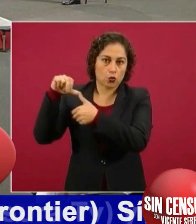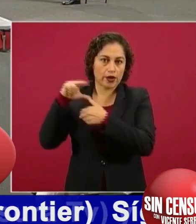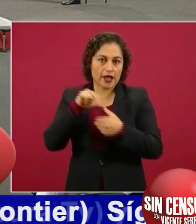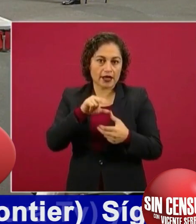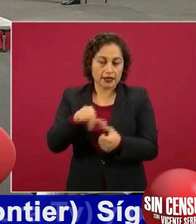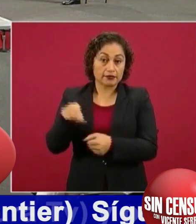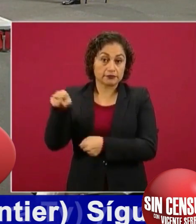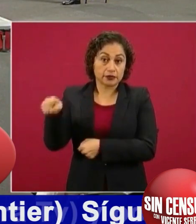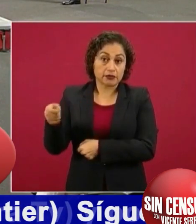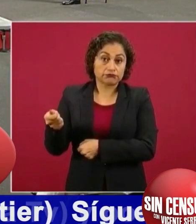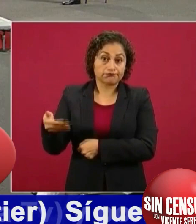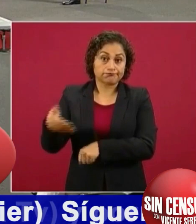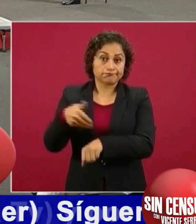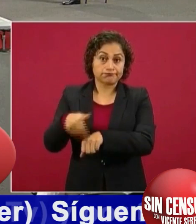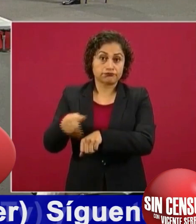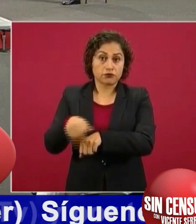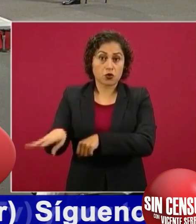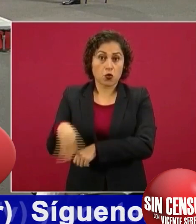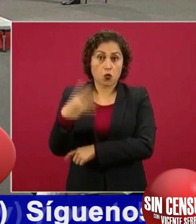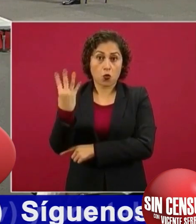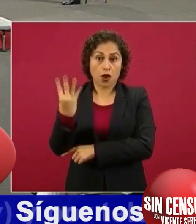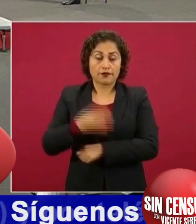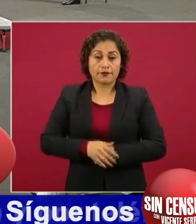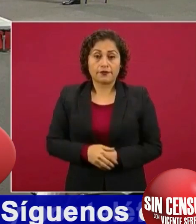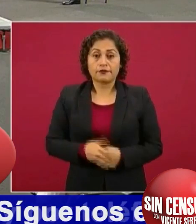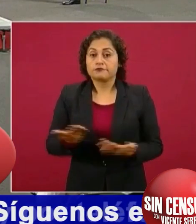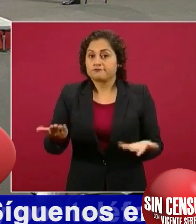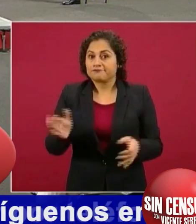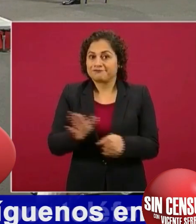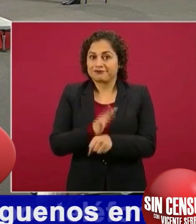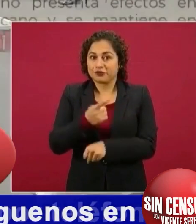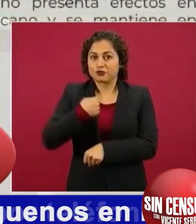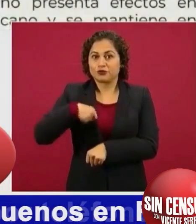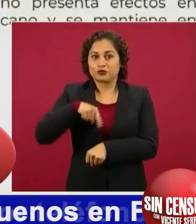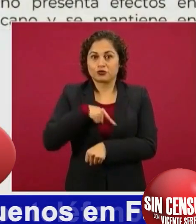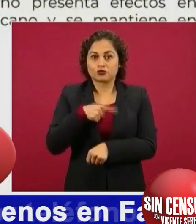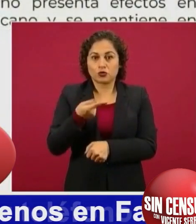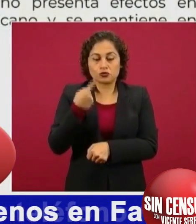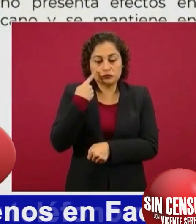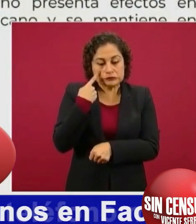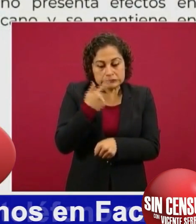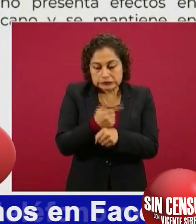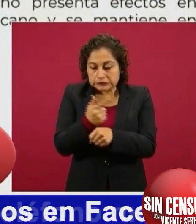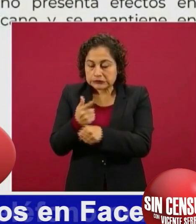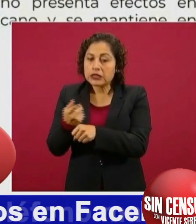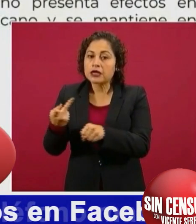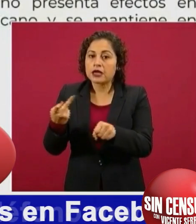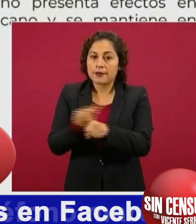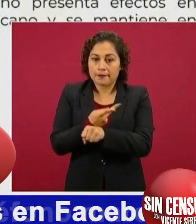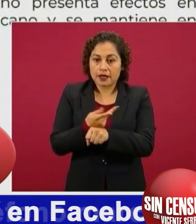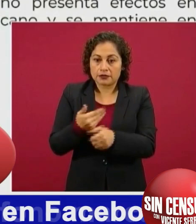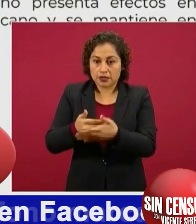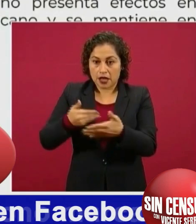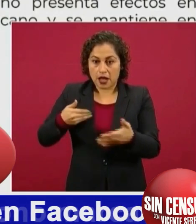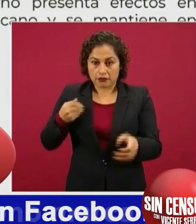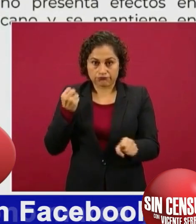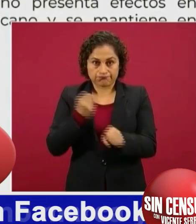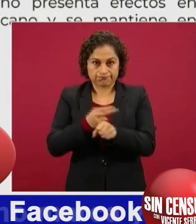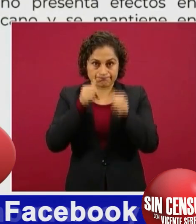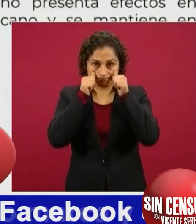categoría 4. Entonces, por eso estamos haciendo esa operación. Ahora sí vamos a regresar.